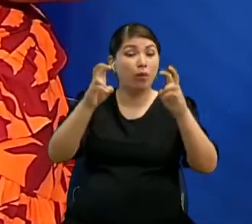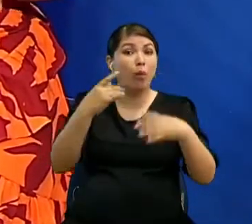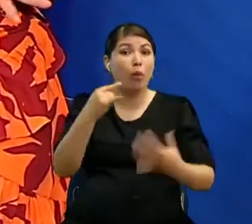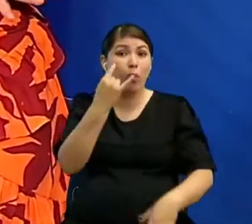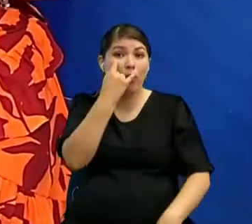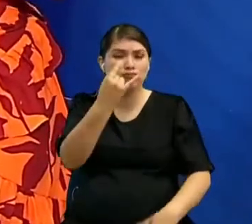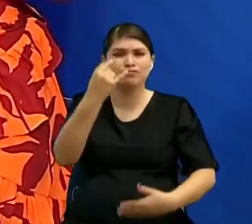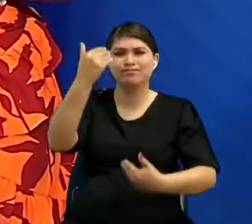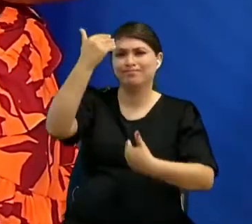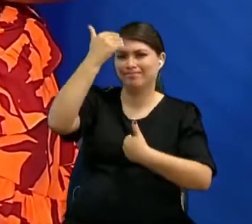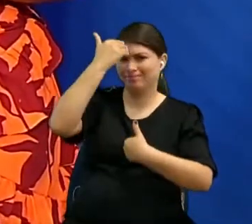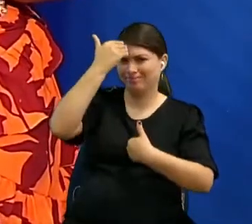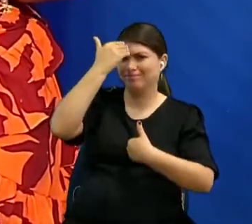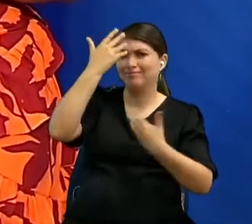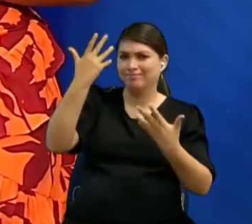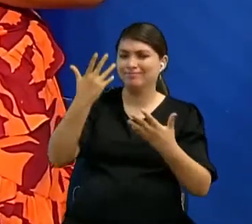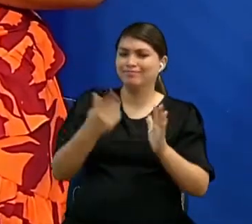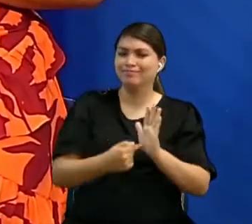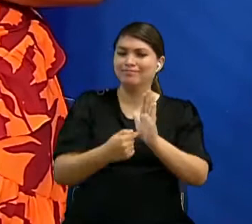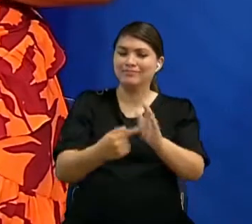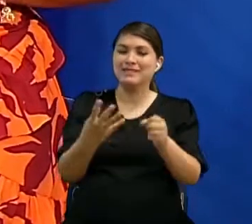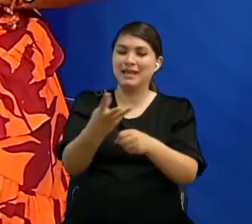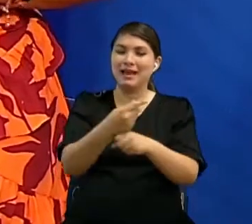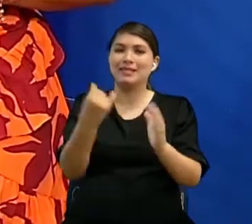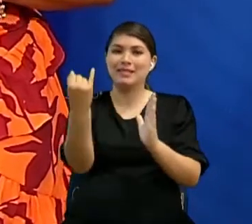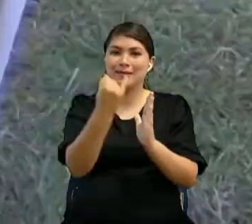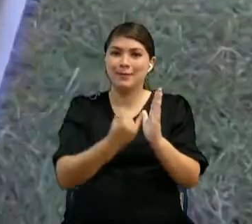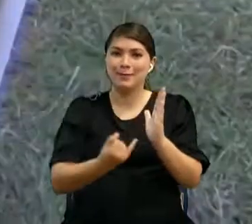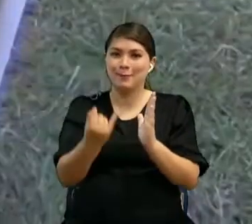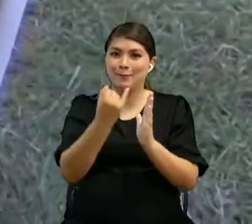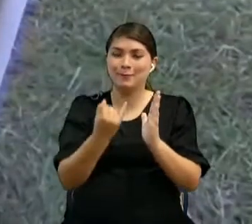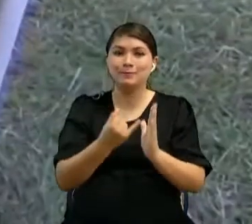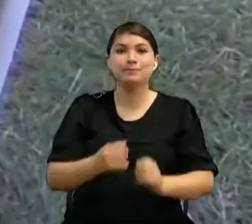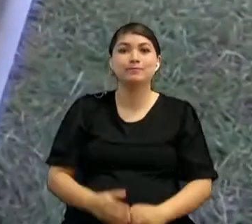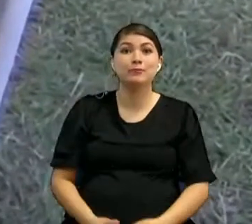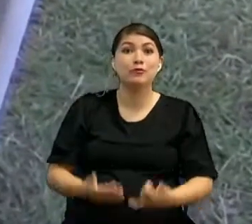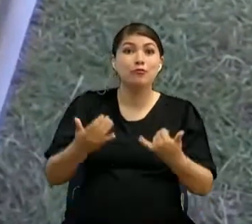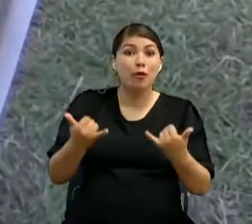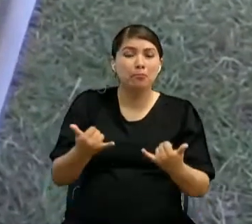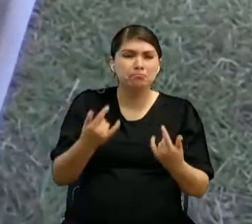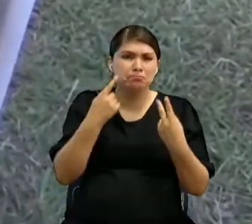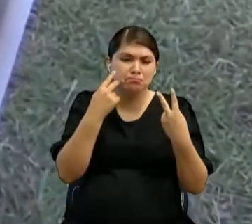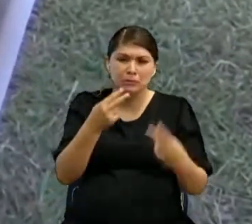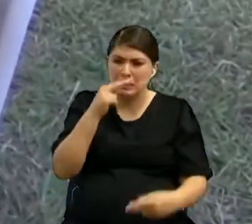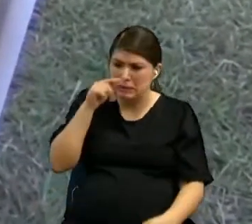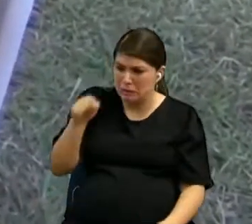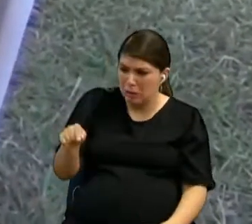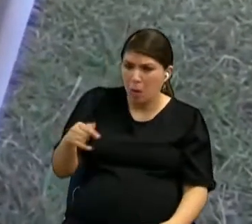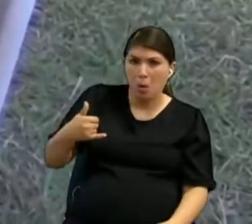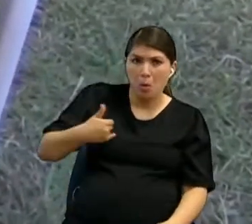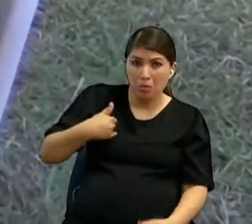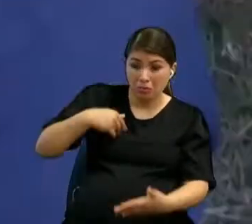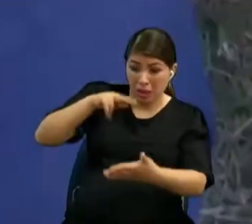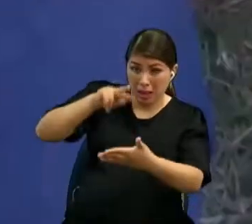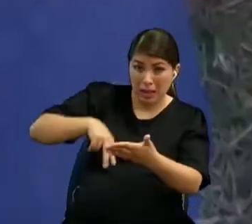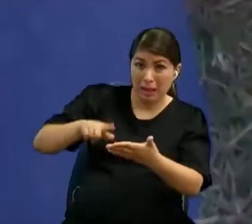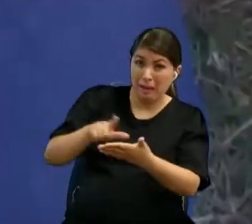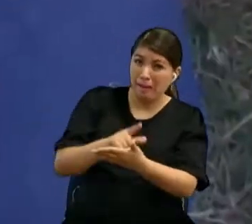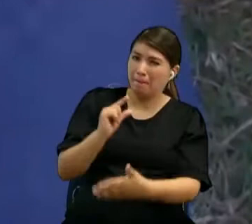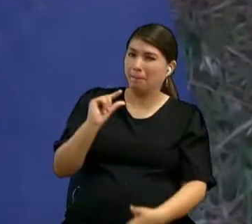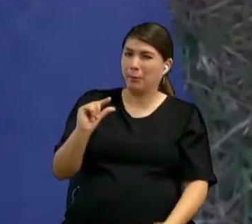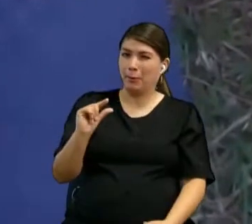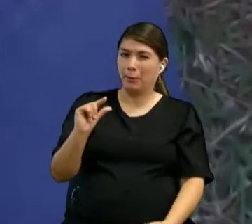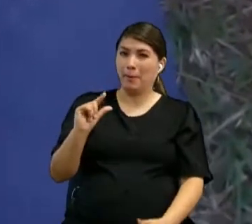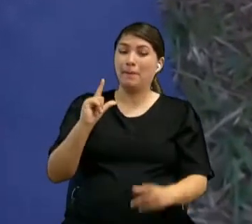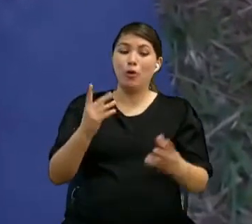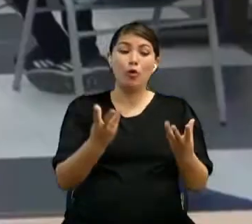interesante, concientizar a través del arte y del dibujo. Hoy en día es poco común ver a un niño o joven leyendo un libro, pero en